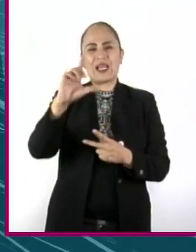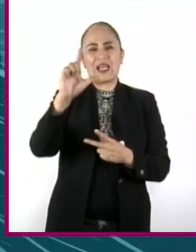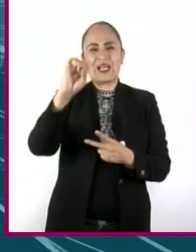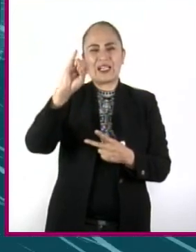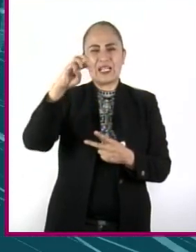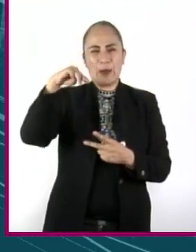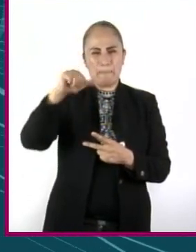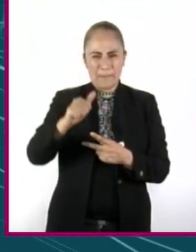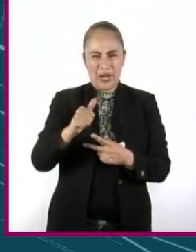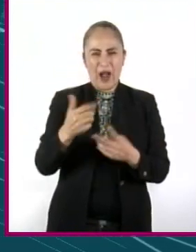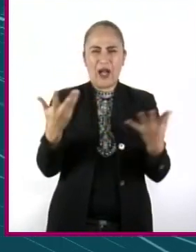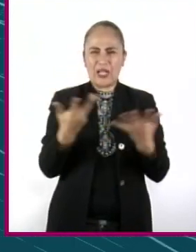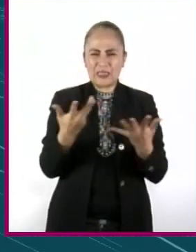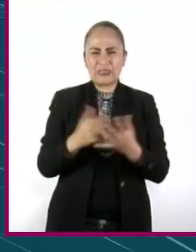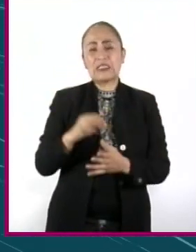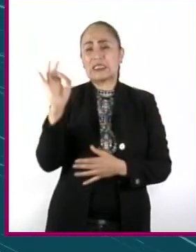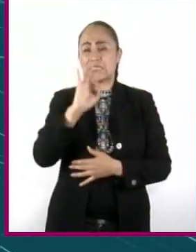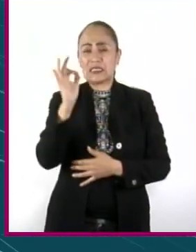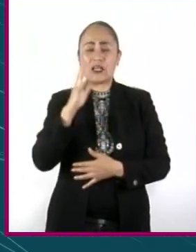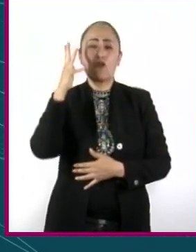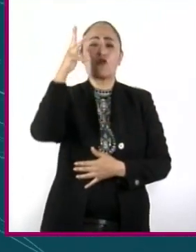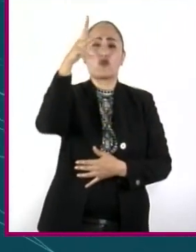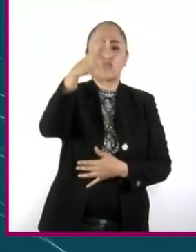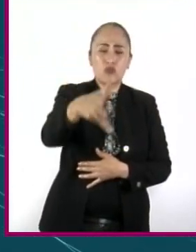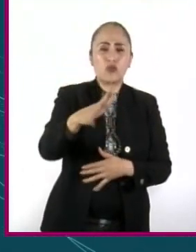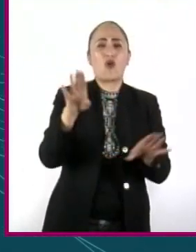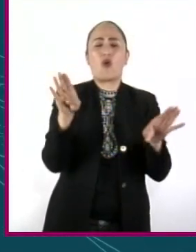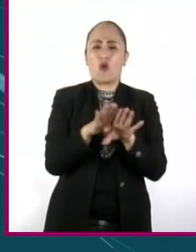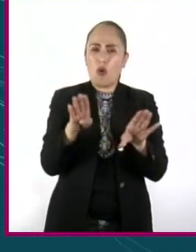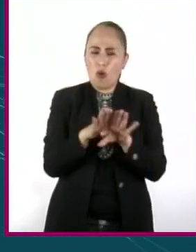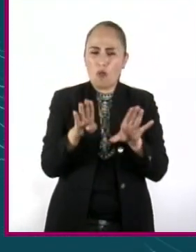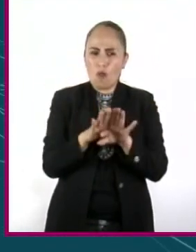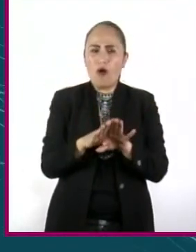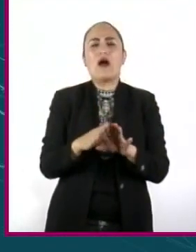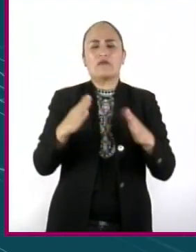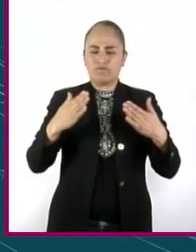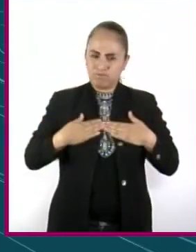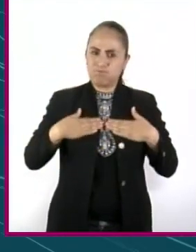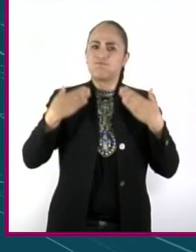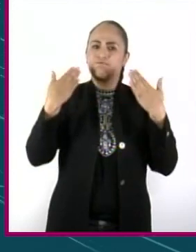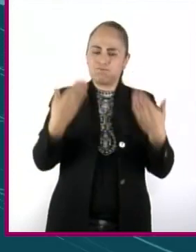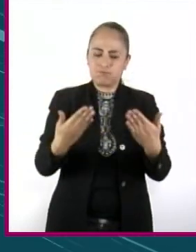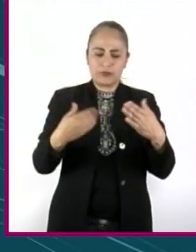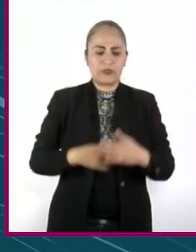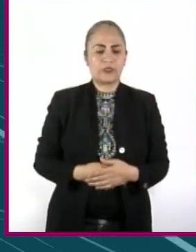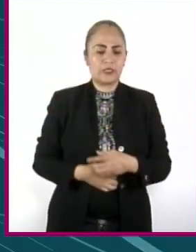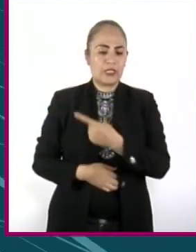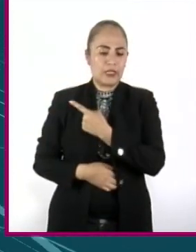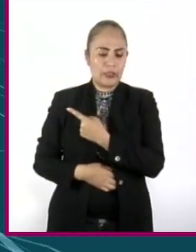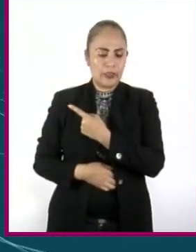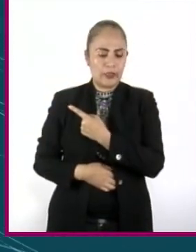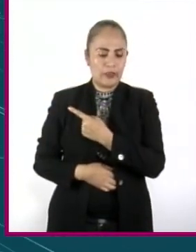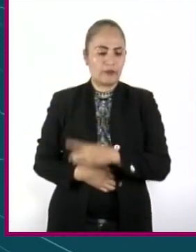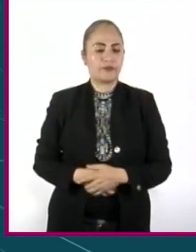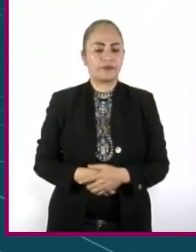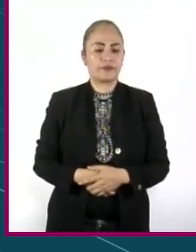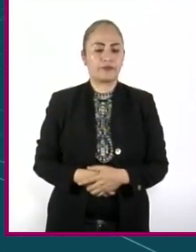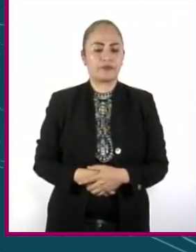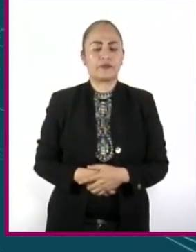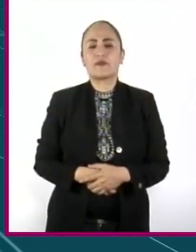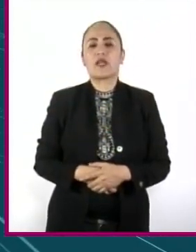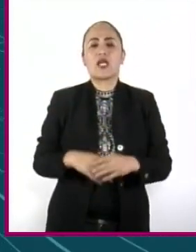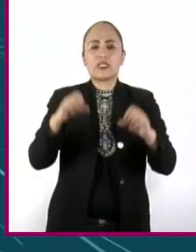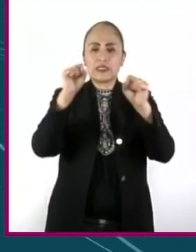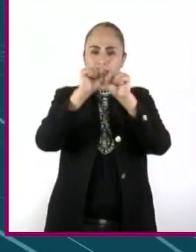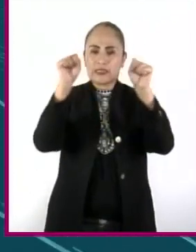el cual se puede predecir el calentamiento global de forma confiable, y a Giorgio Parisi por descubrir las fluctuaciones en los